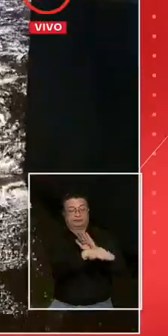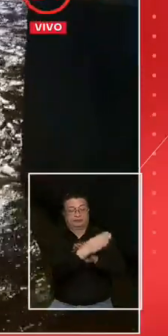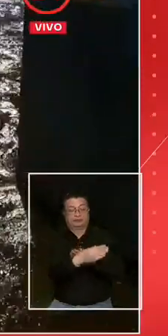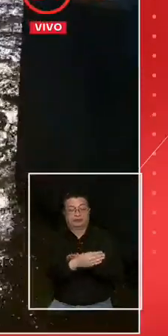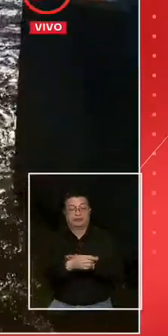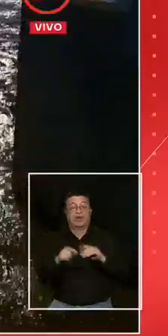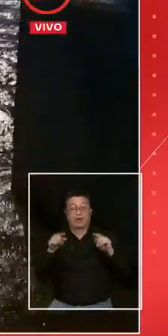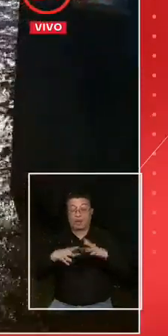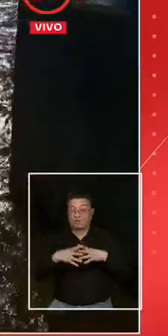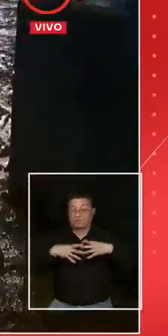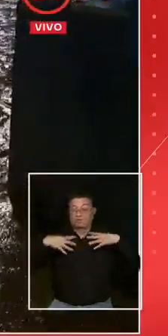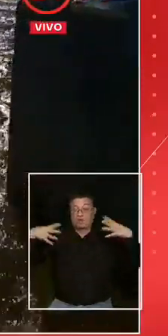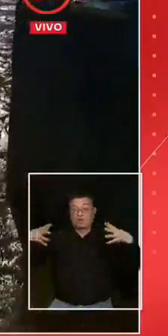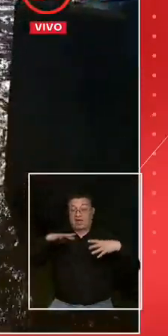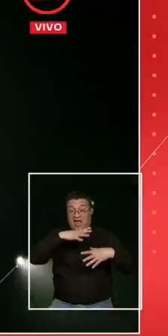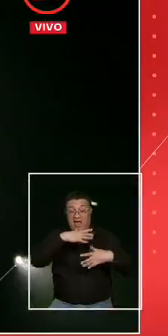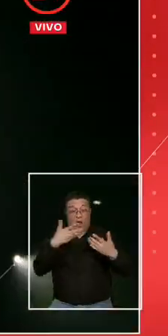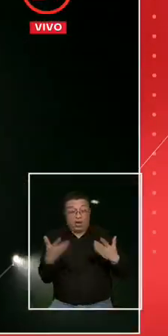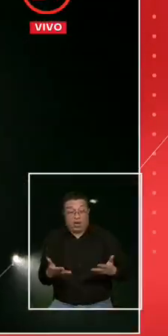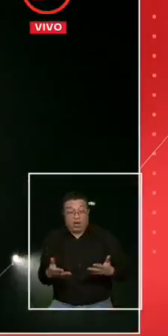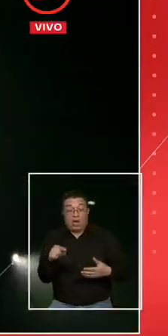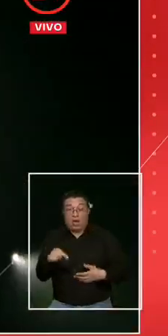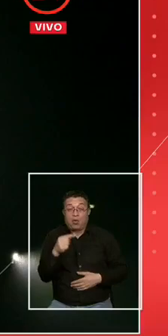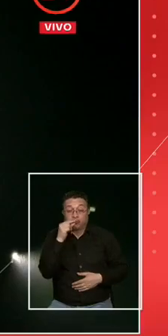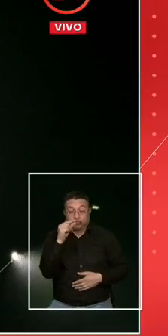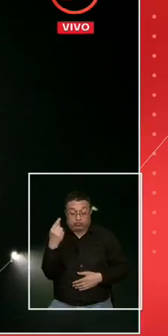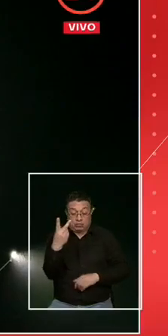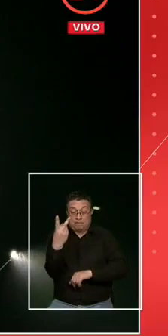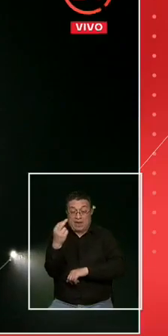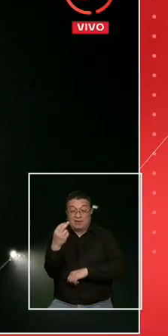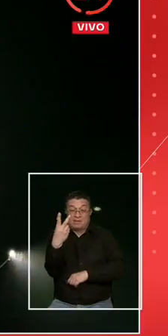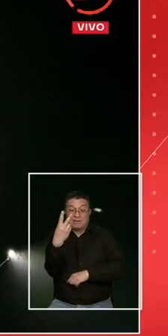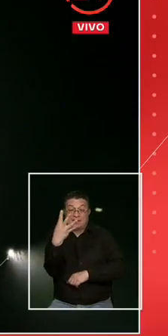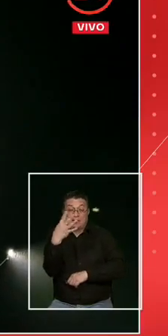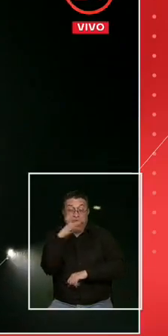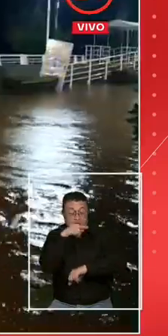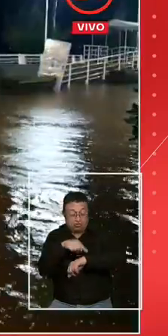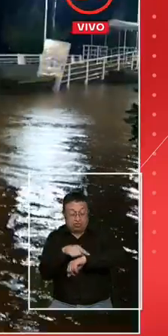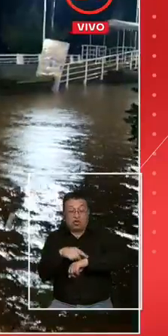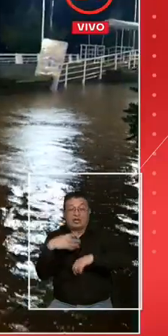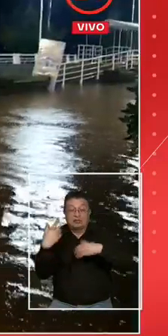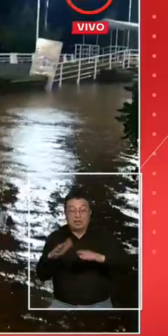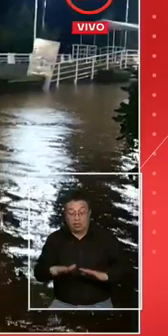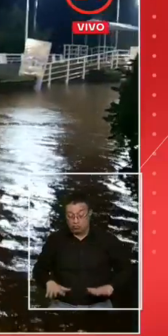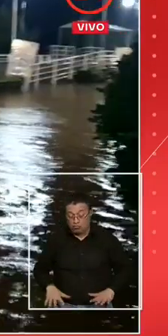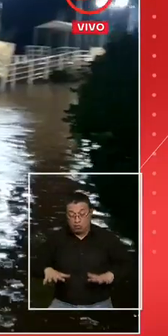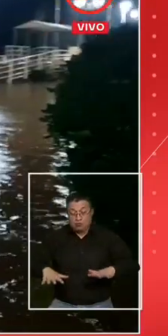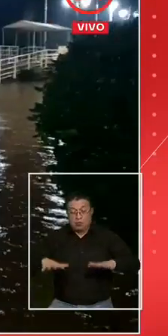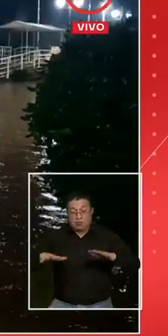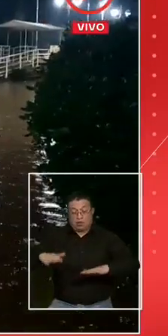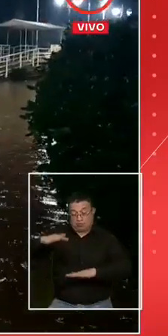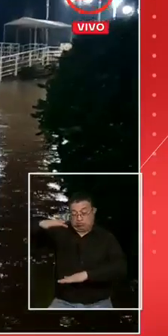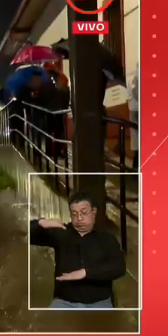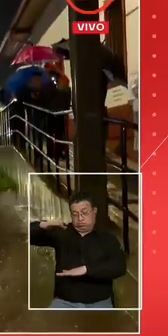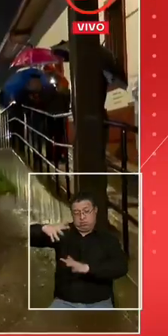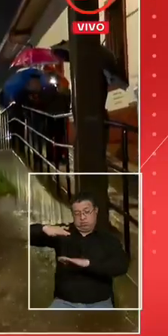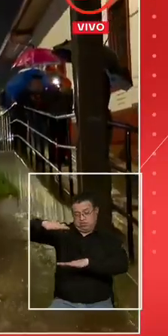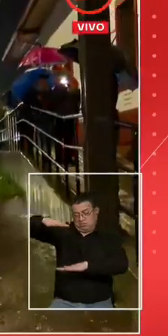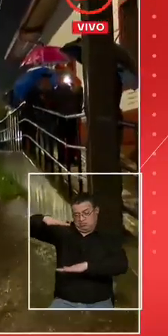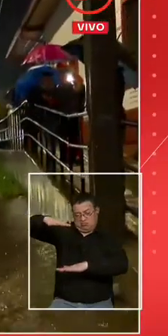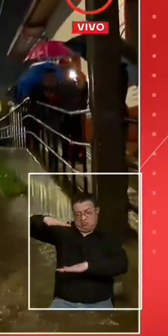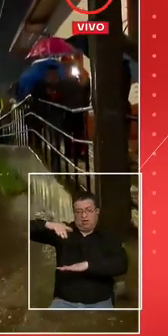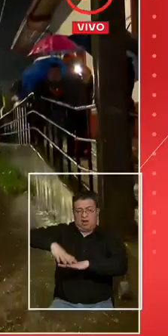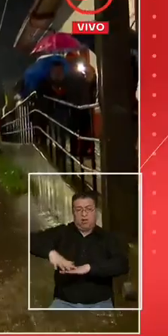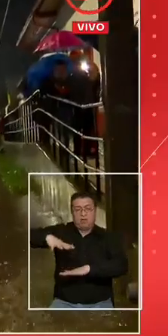más grande el agua? Porque, como le digo, en estos últimos 20 minutos, por lo menos 25 a 30 centímetros ha crecido el agua. Ya está entrando a las casas. Sí. Casas que estaban,